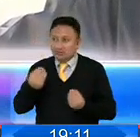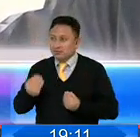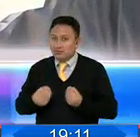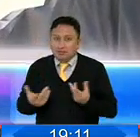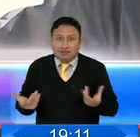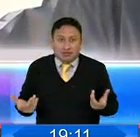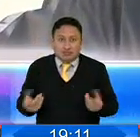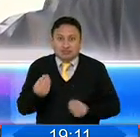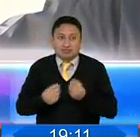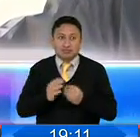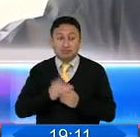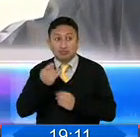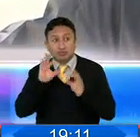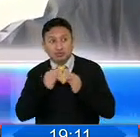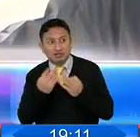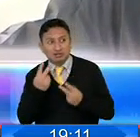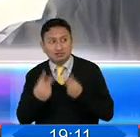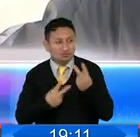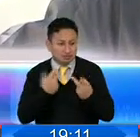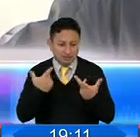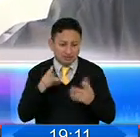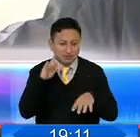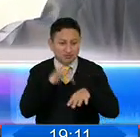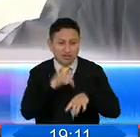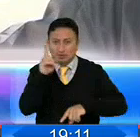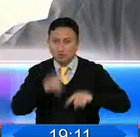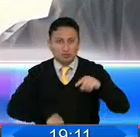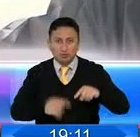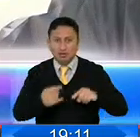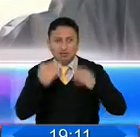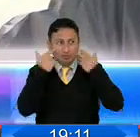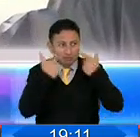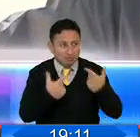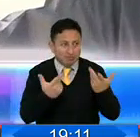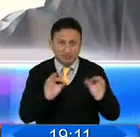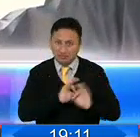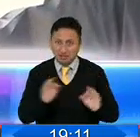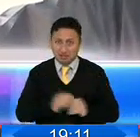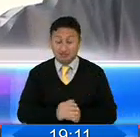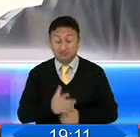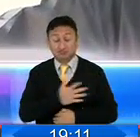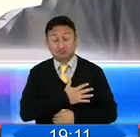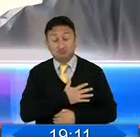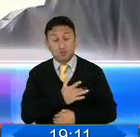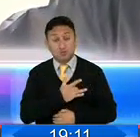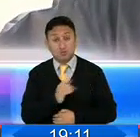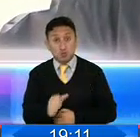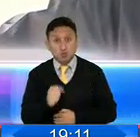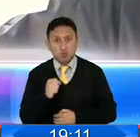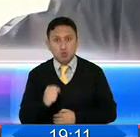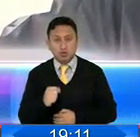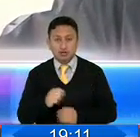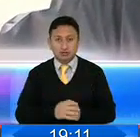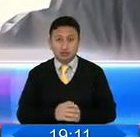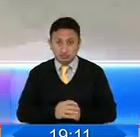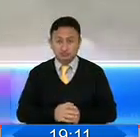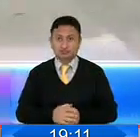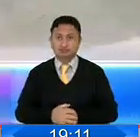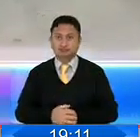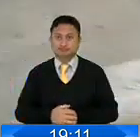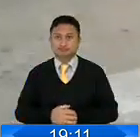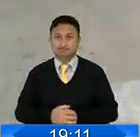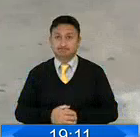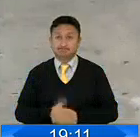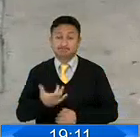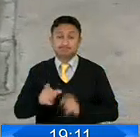que no pueden verle al familiar, no pueden toparle, no pueden manipular, es un dolor muy, muy fuerte de las familias.